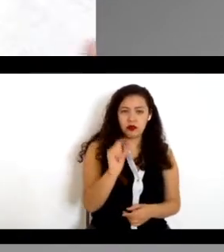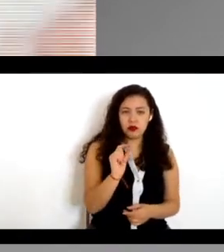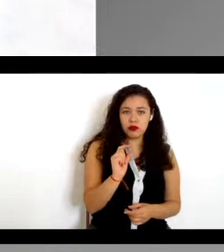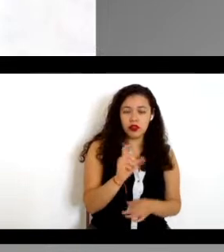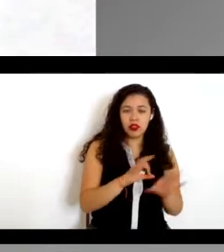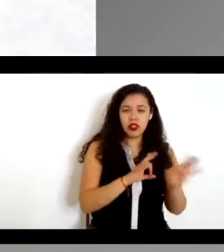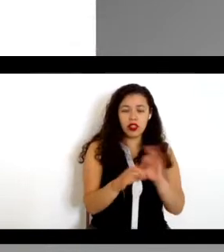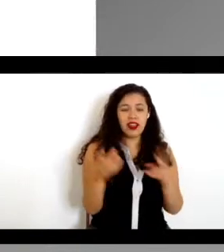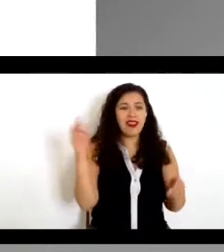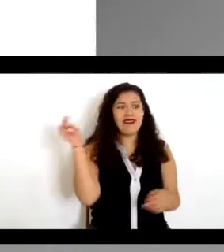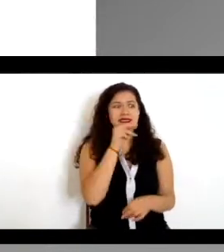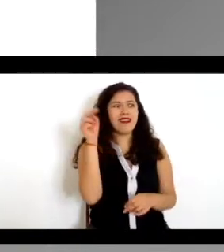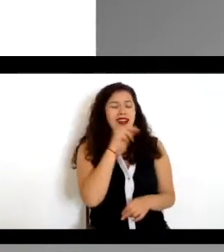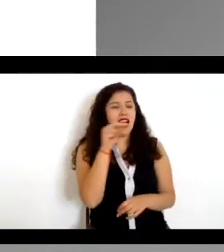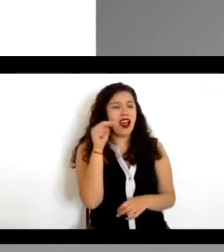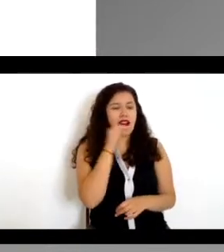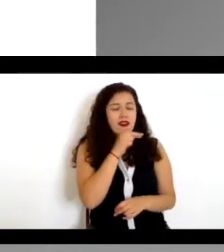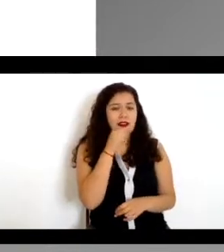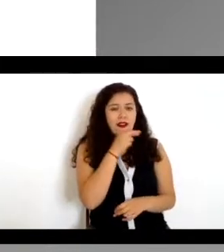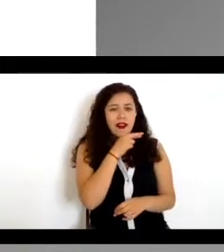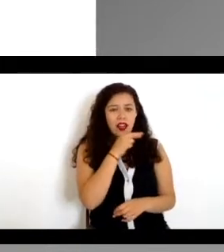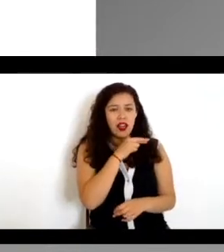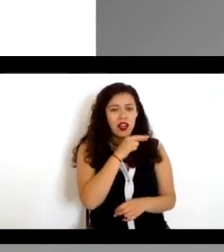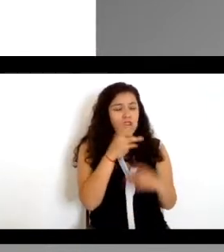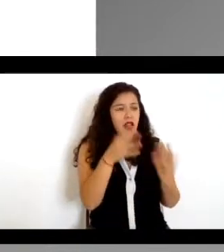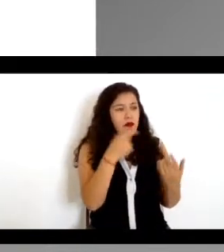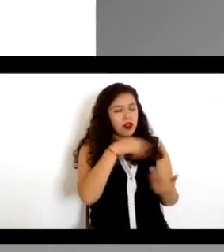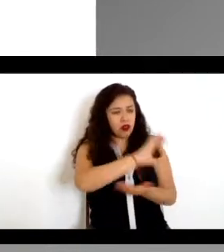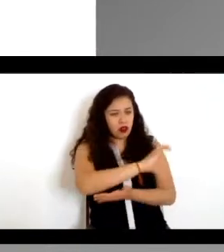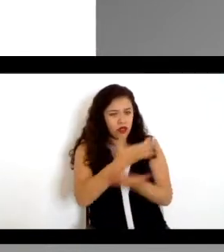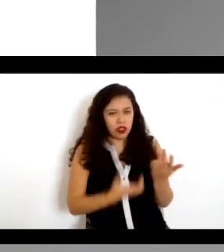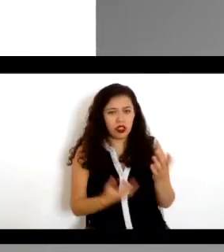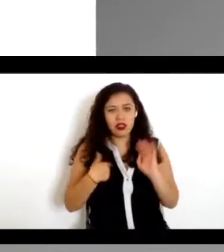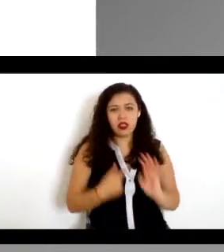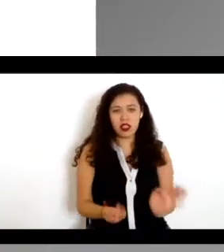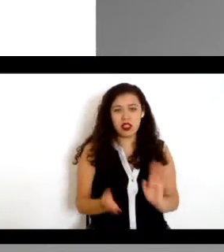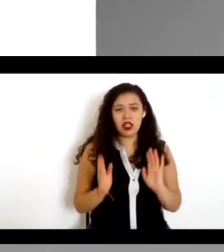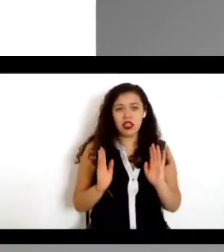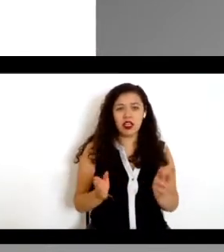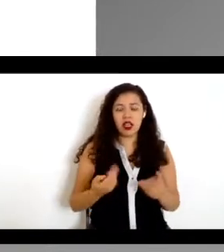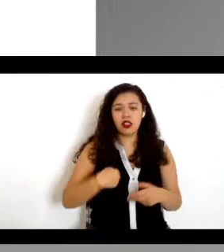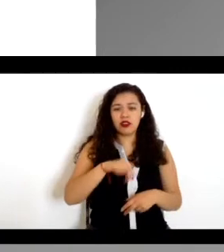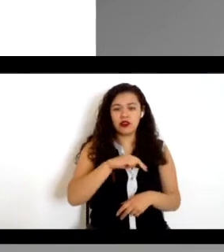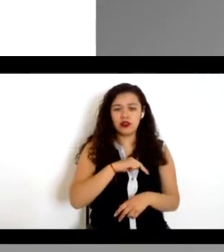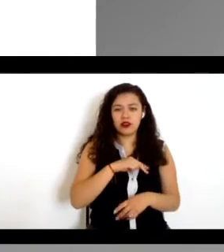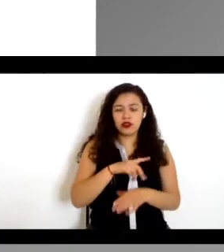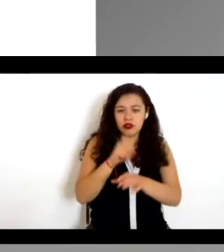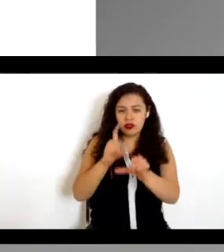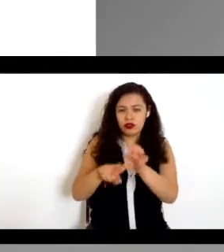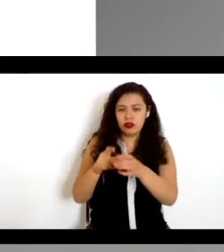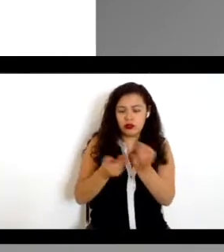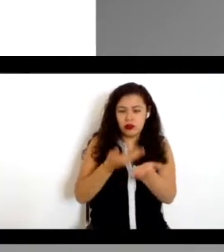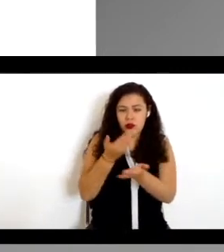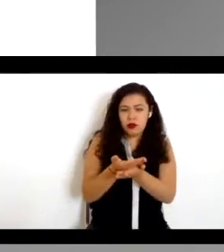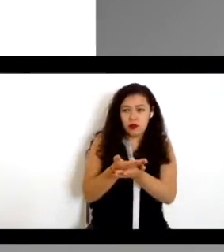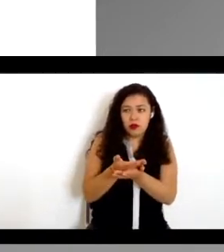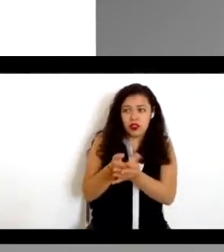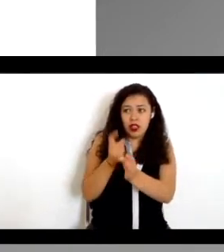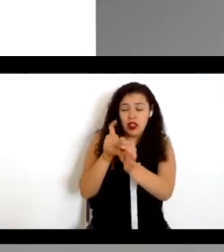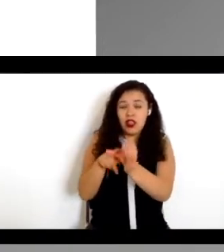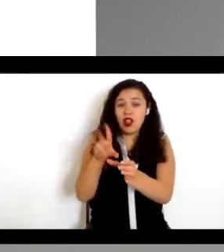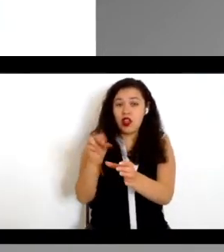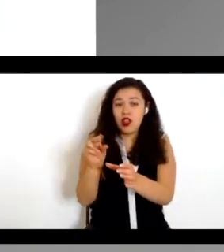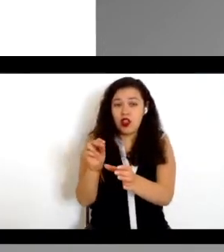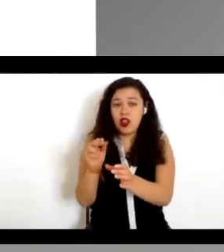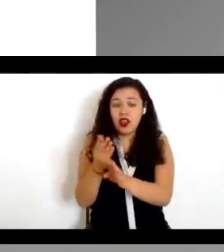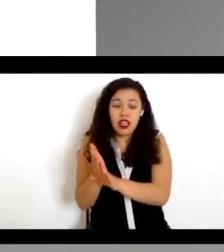absorben. De hecho, ya no llegan ni hasta finalmente a incluirse laboralmente a donde les teníamos la propuesta. ¿Por qué? Porque en el camino ya